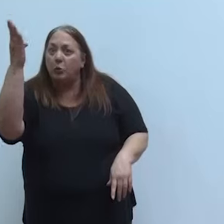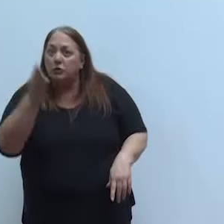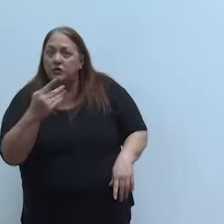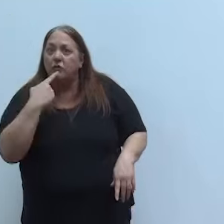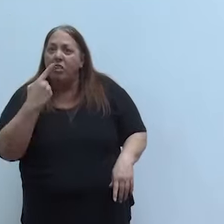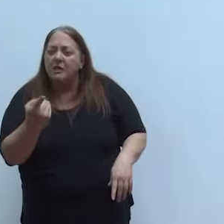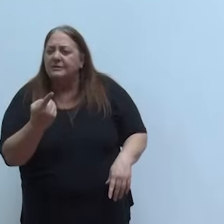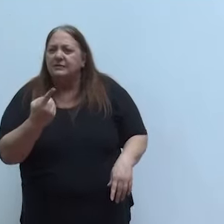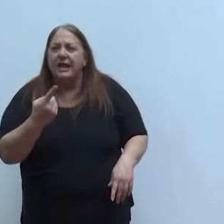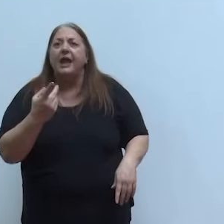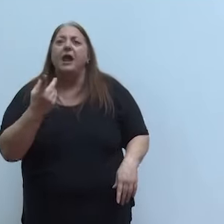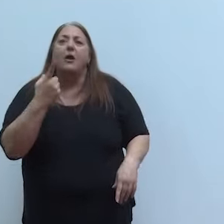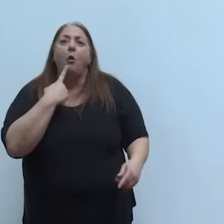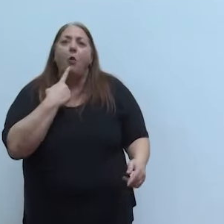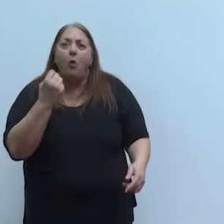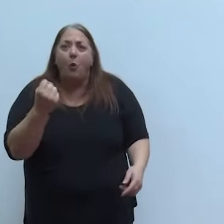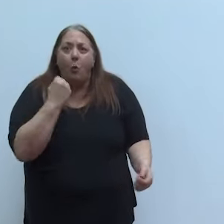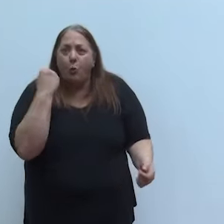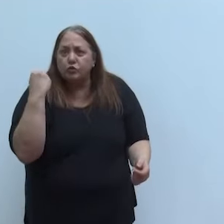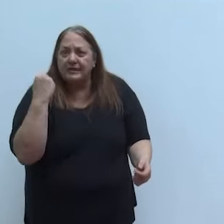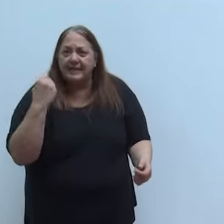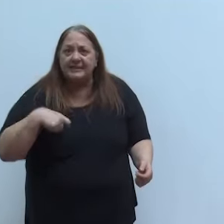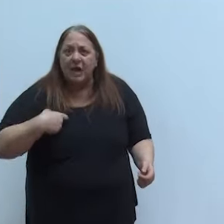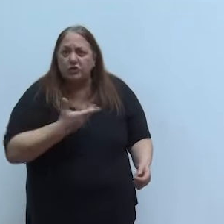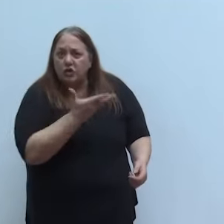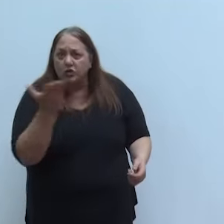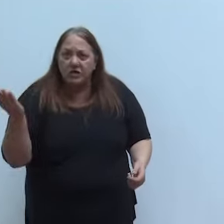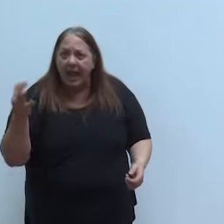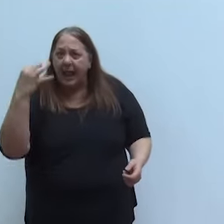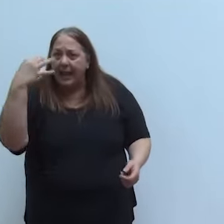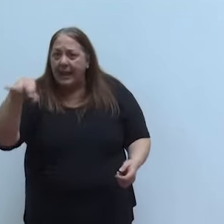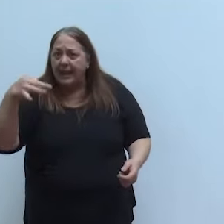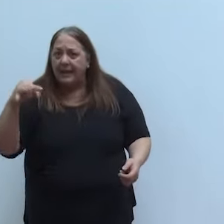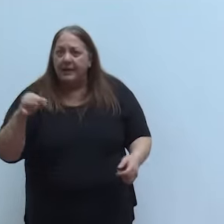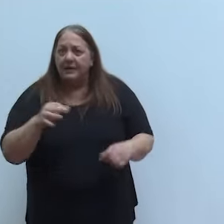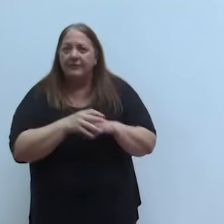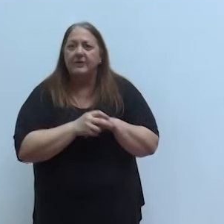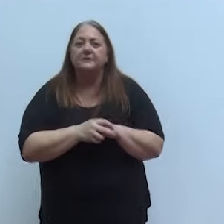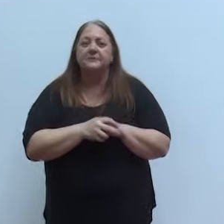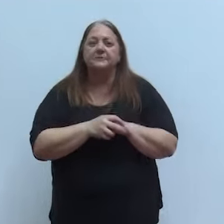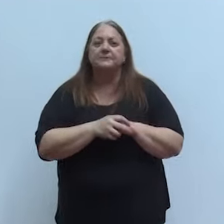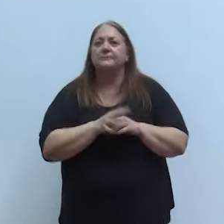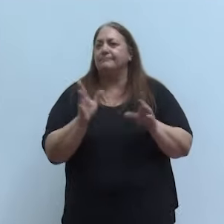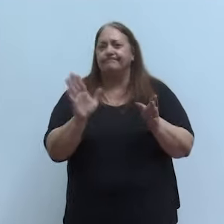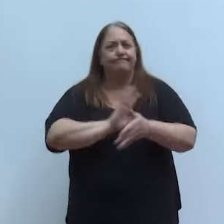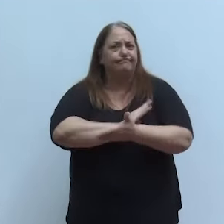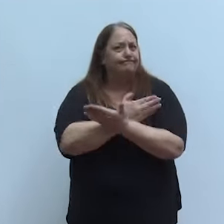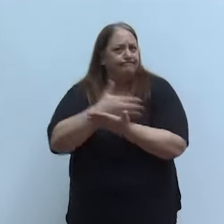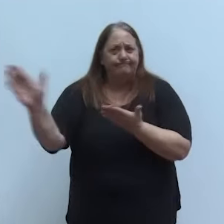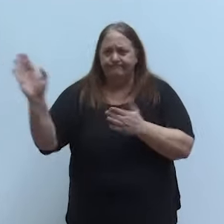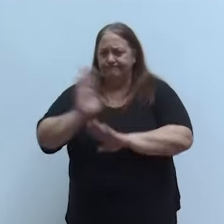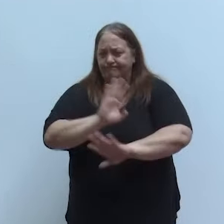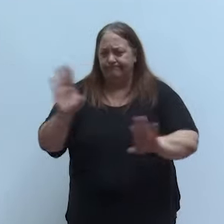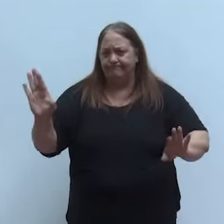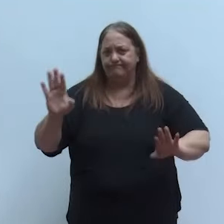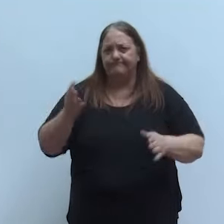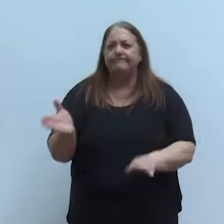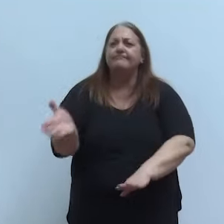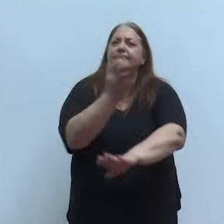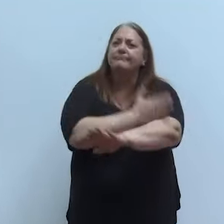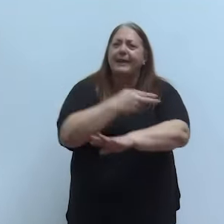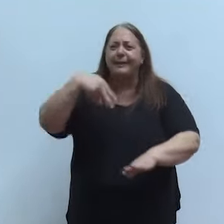social porque implica sacarle a uno y darle a otros hay que algo que jamás el neoliberalismo había ni siquiera se había